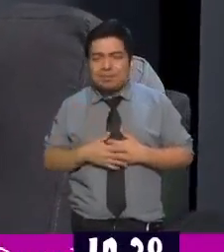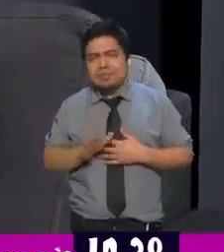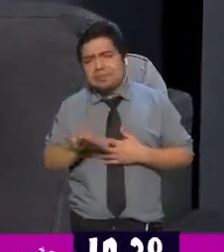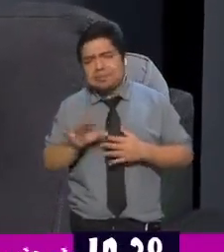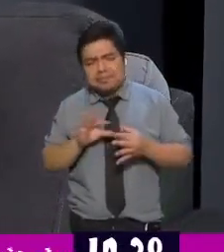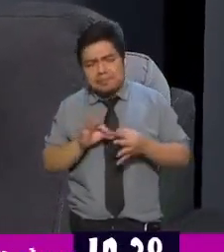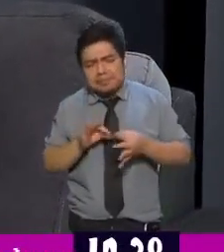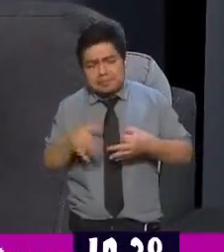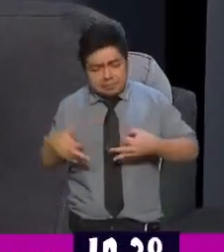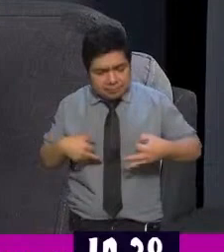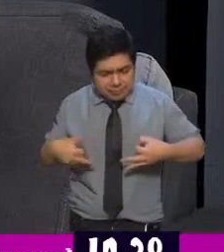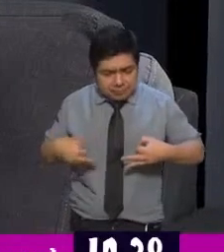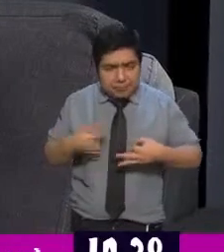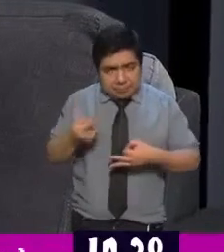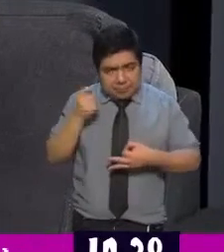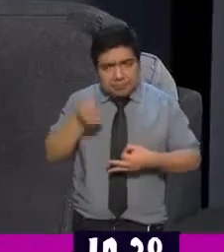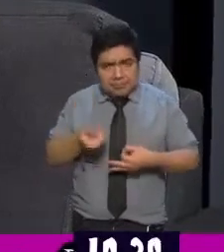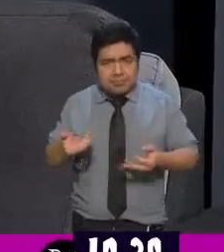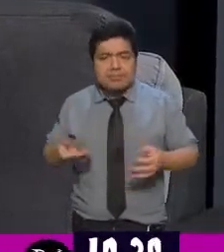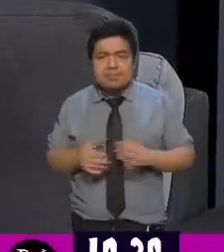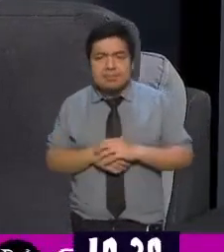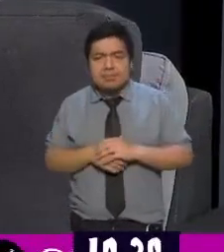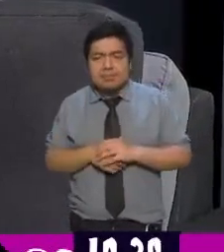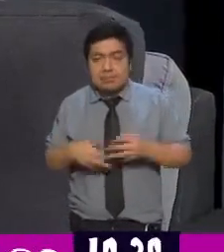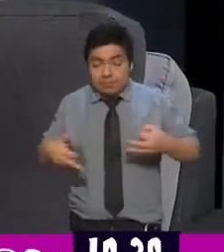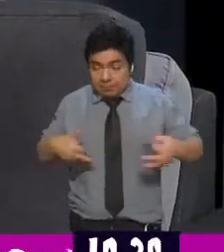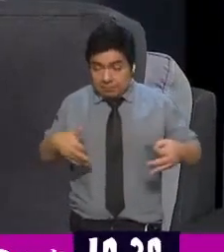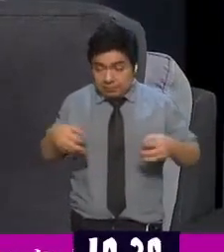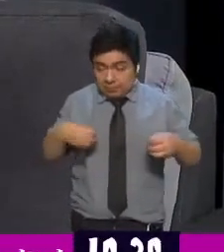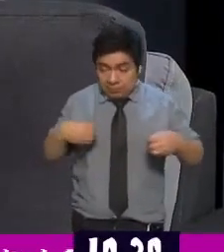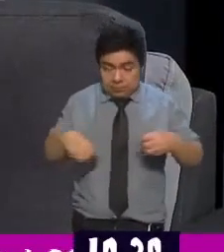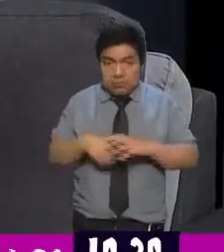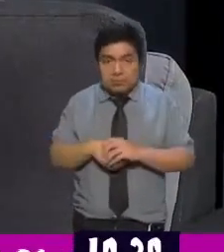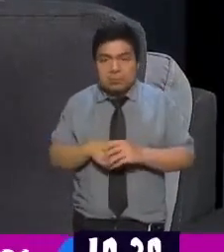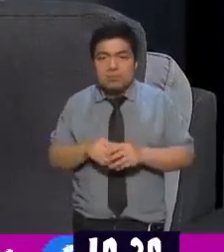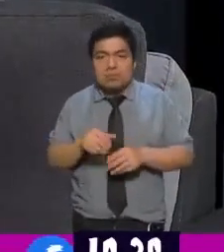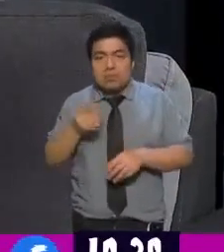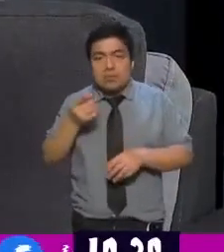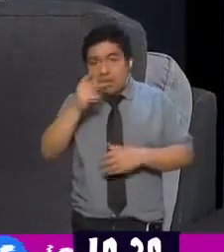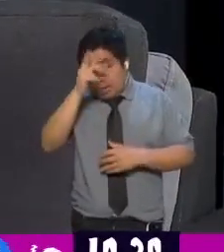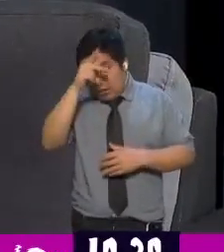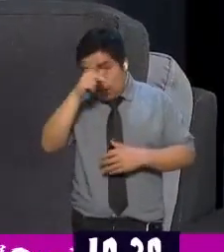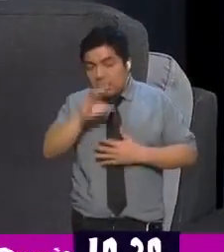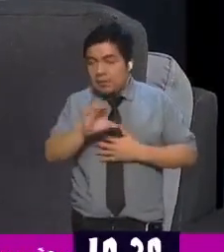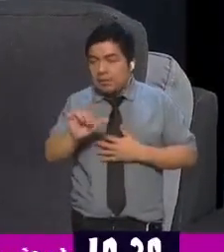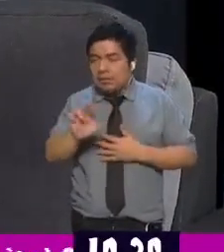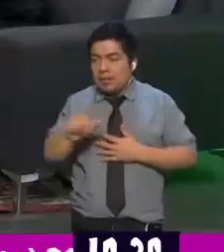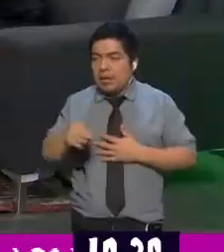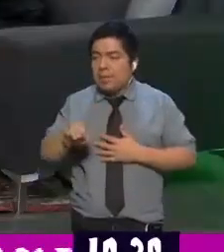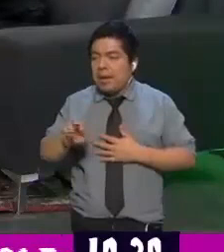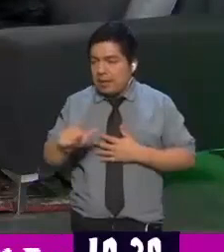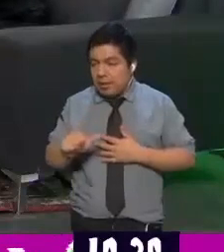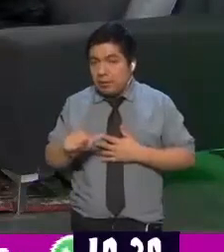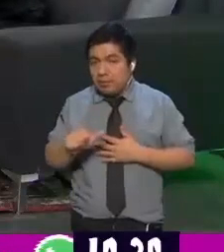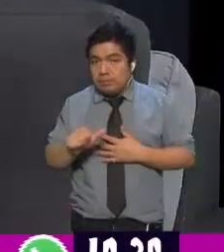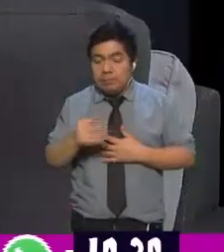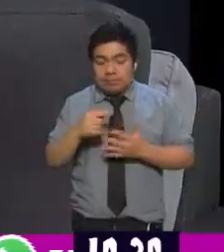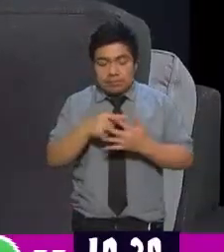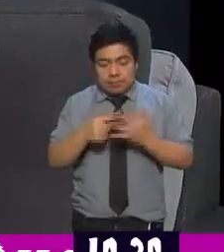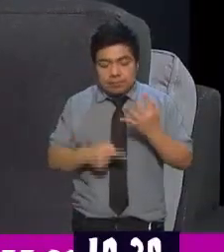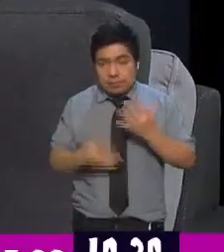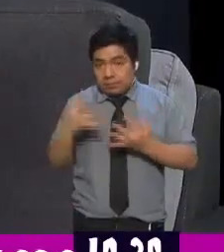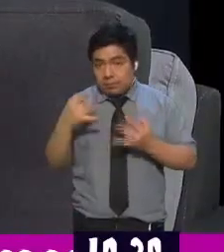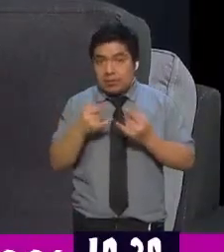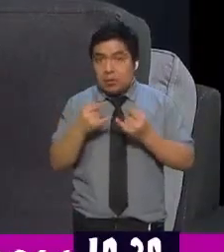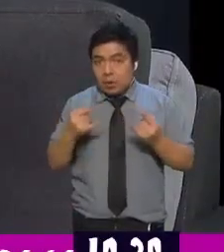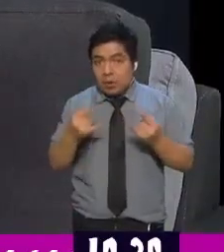Cuéntanos de esta puesta en escena. Pues miren, es una obra de un dramaturgo peruano llamado César de María. Son cuatro historias,